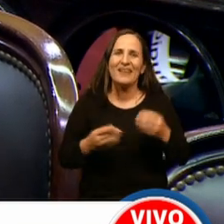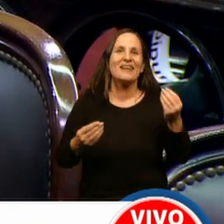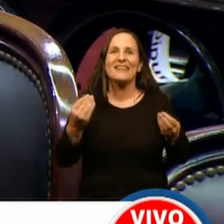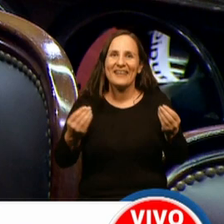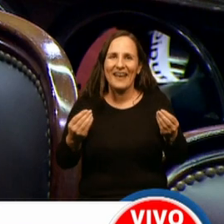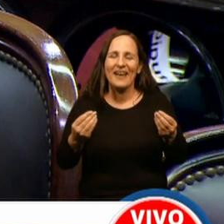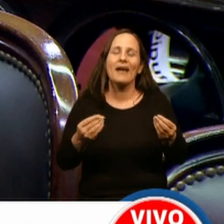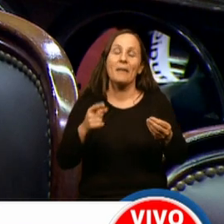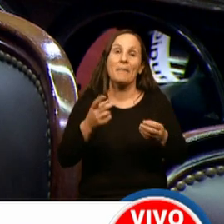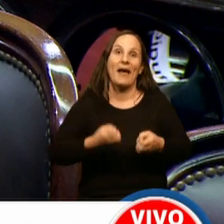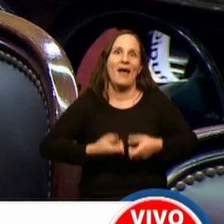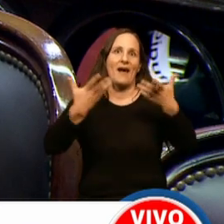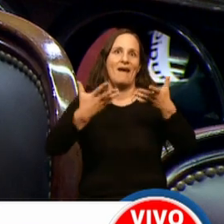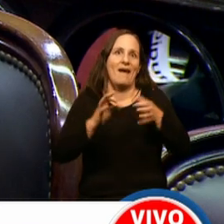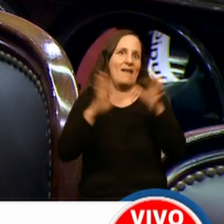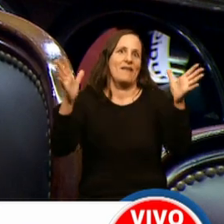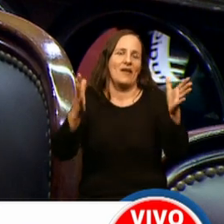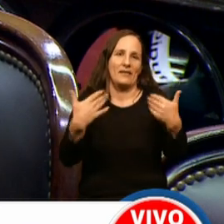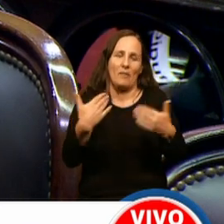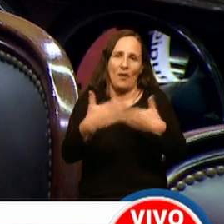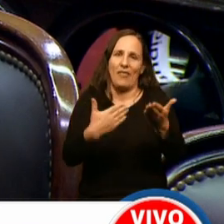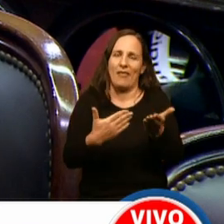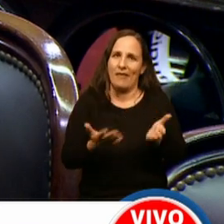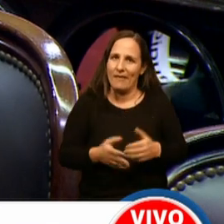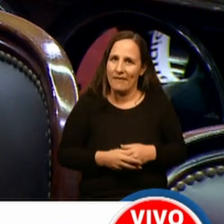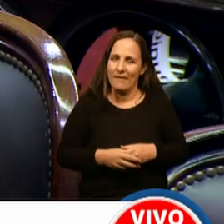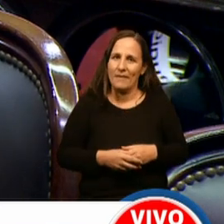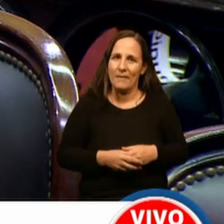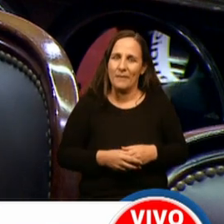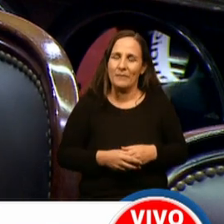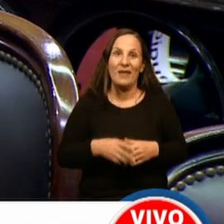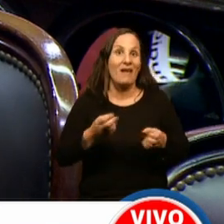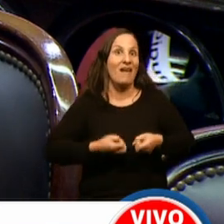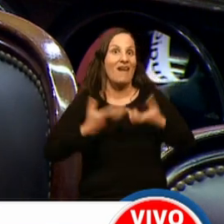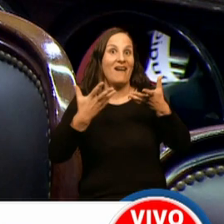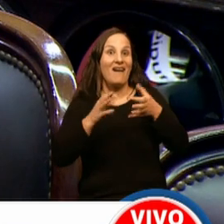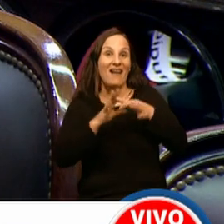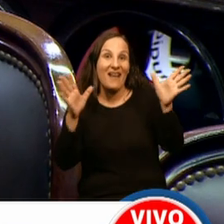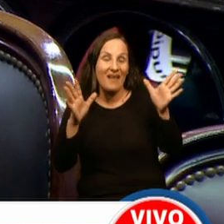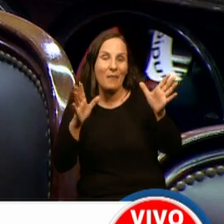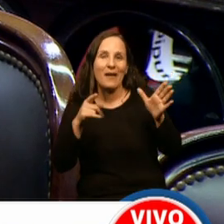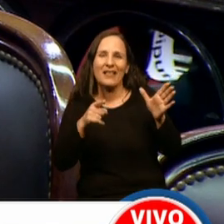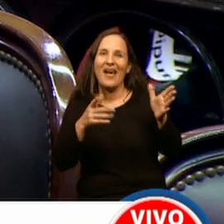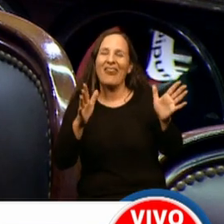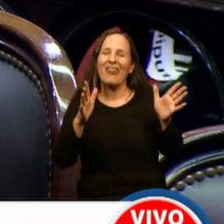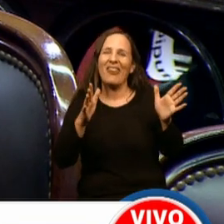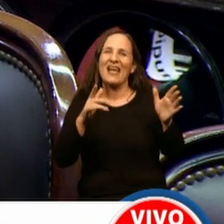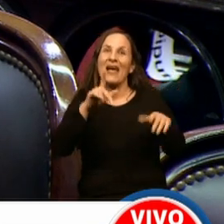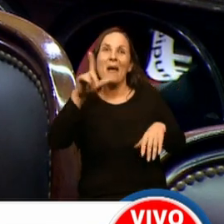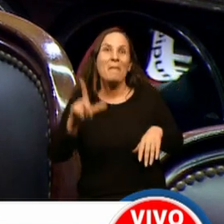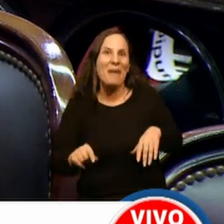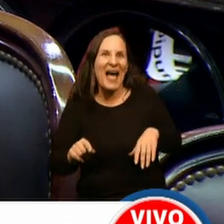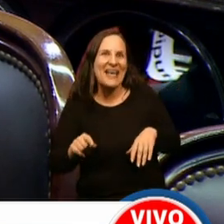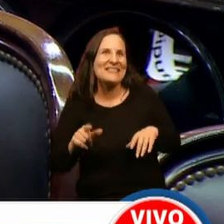la libertad de expresión porque no puede haber libertad de expresión en un país cuyos